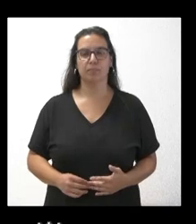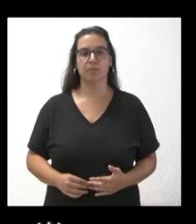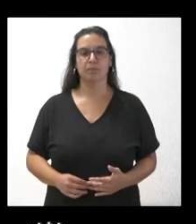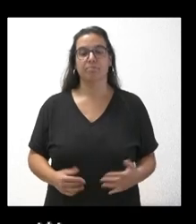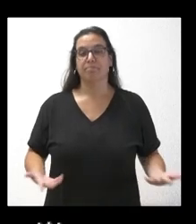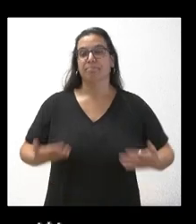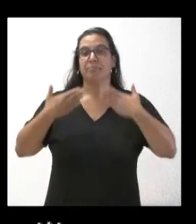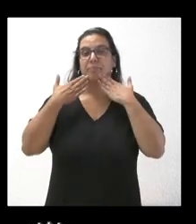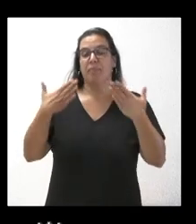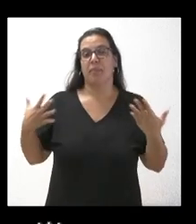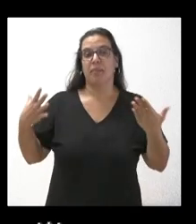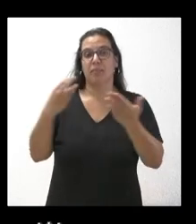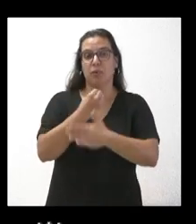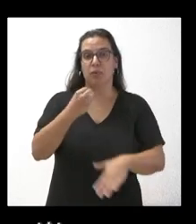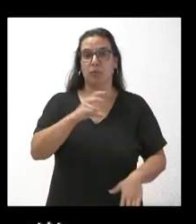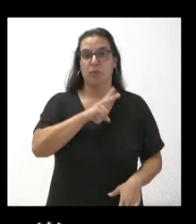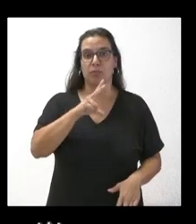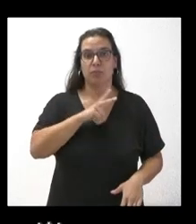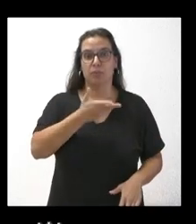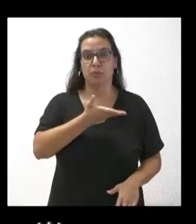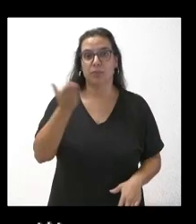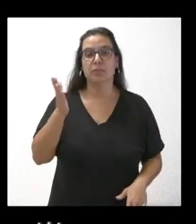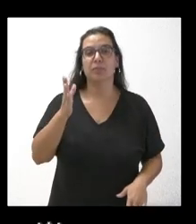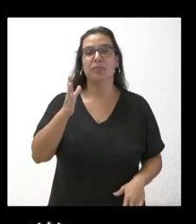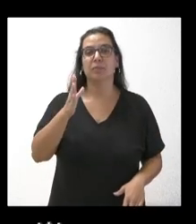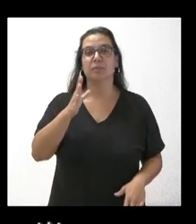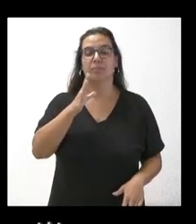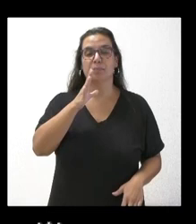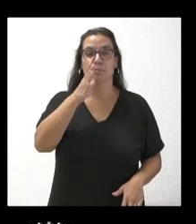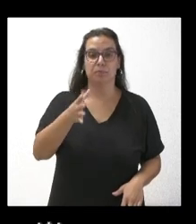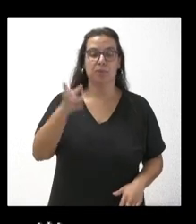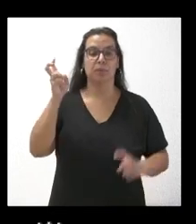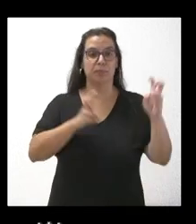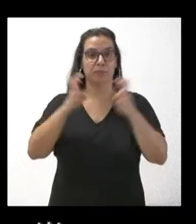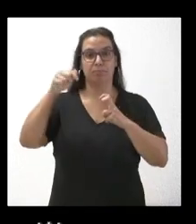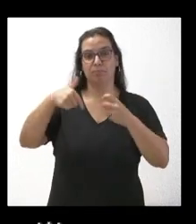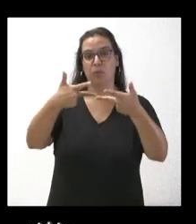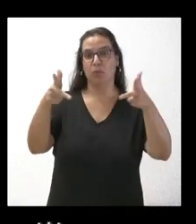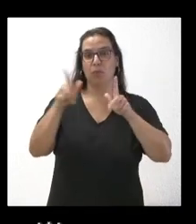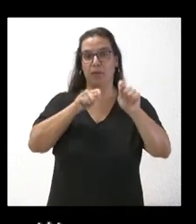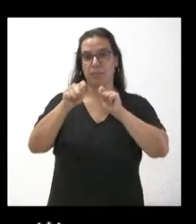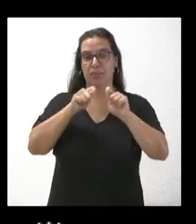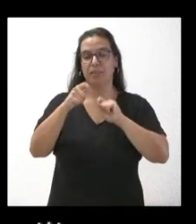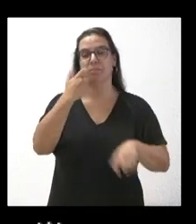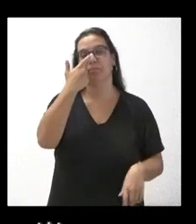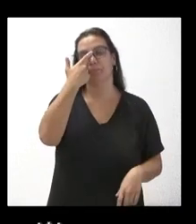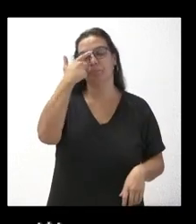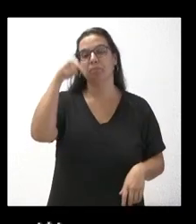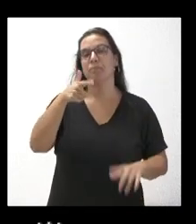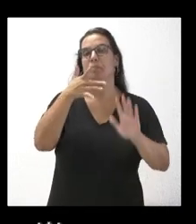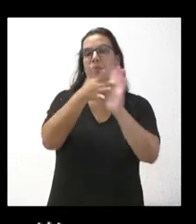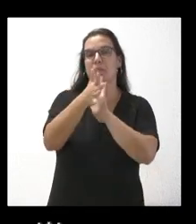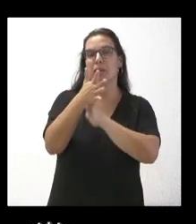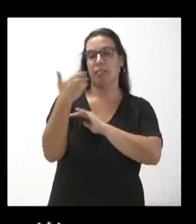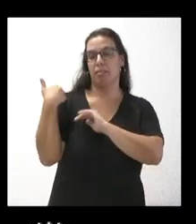Pues muchas gracias a todos ustedes por su presencia en esta rueda de prensa, donde daremos cuenta de los